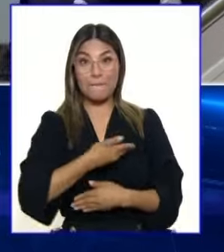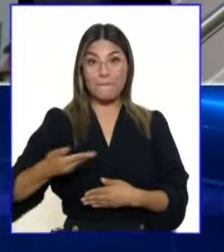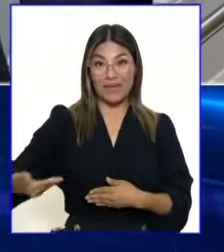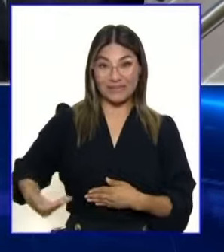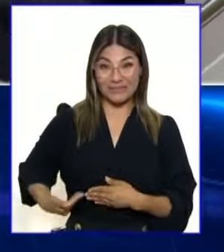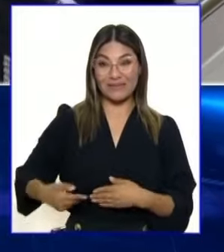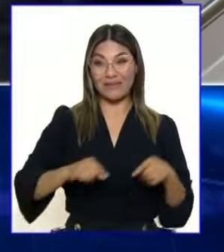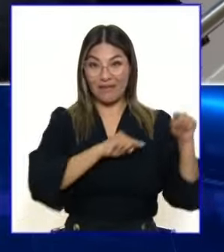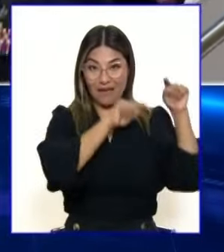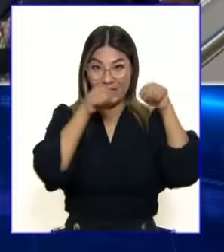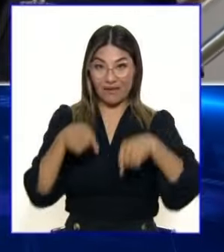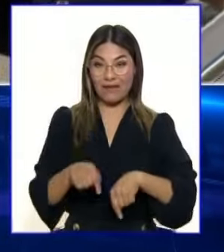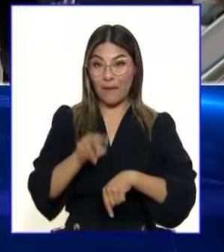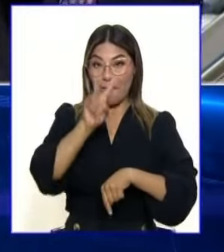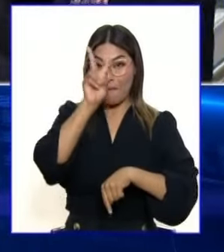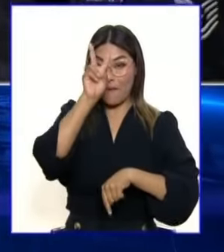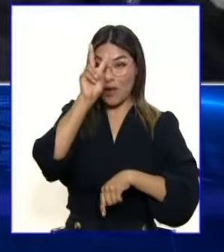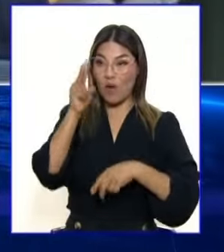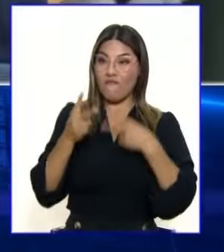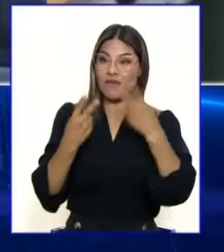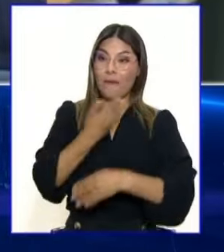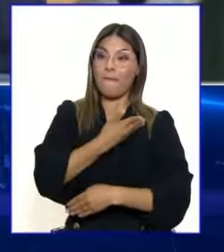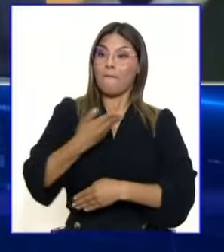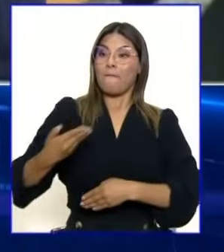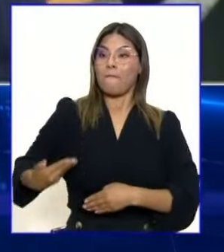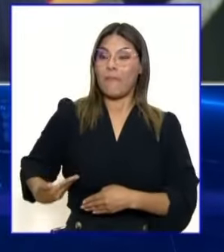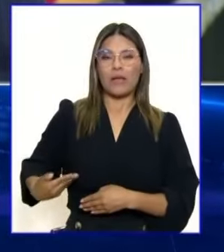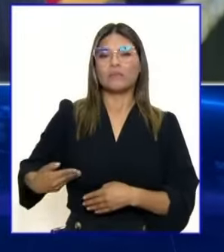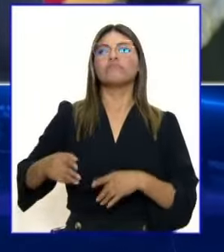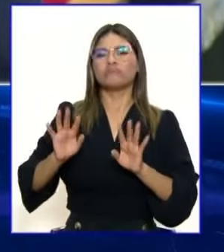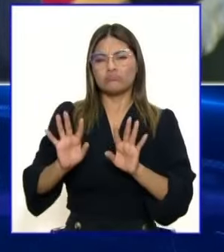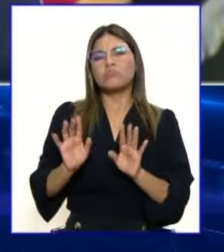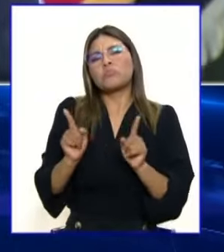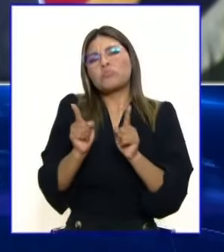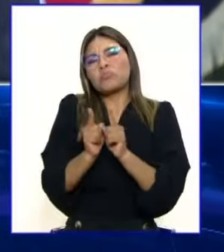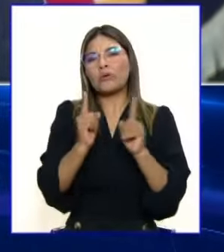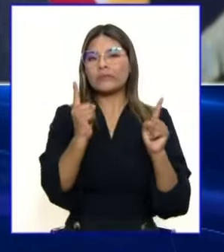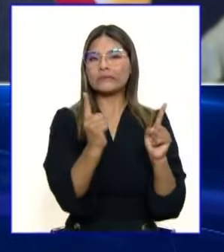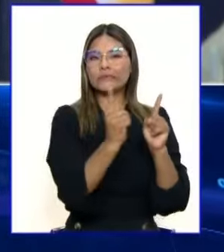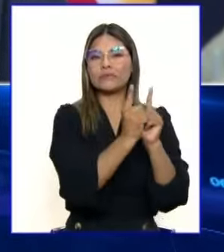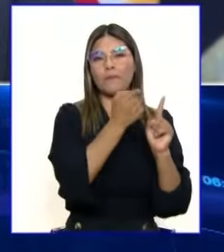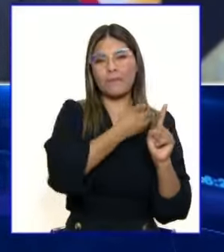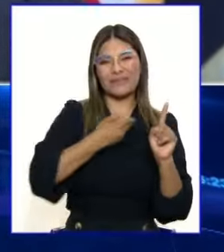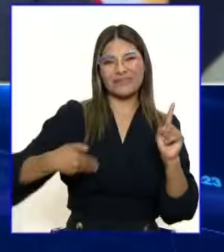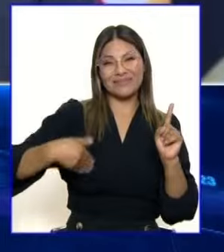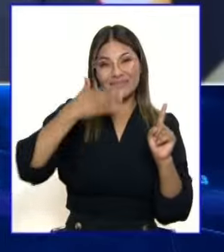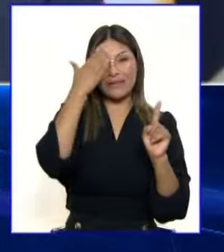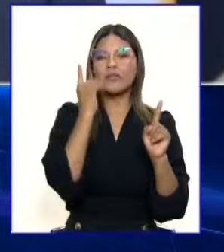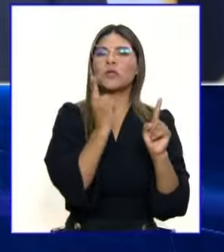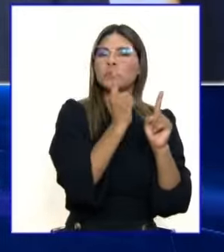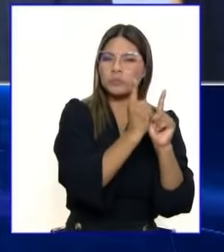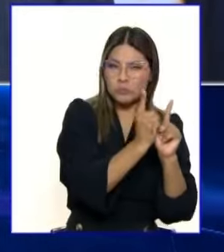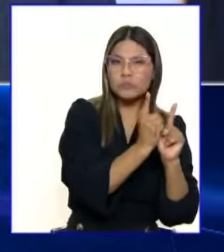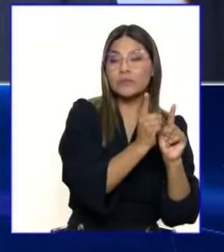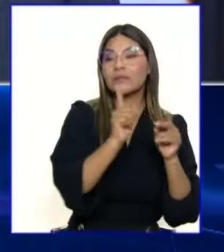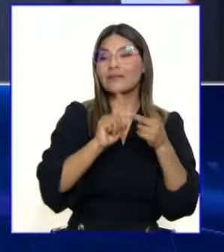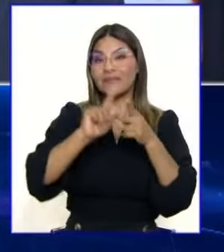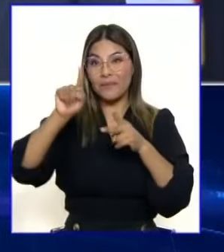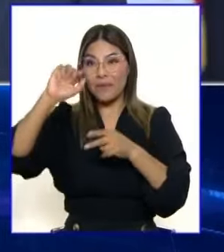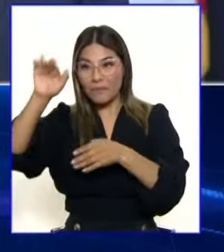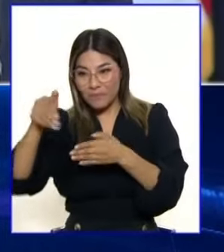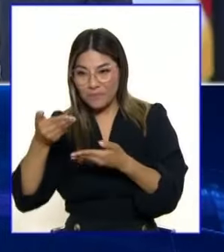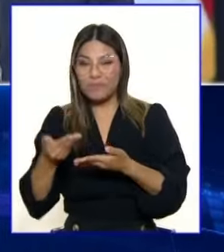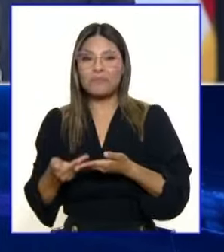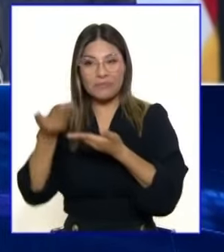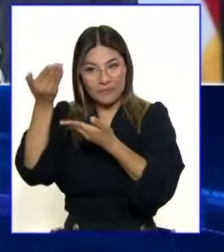de Estado o visita oficial al Perú, sí va a tener un encuentro bilateral con la presidenta Boluarte. Y también va a llegar el presidente de la República